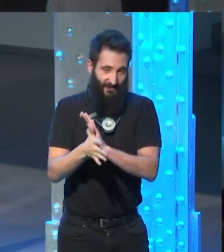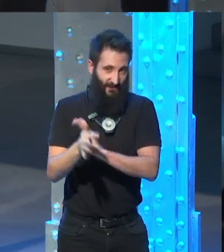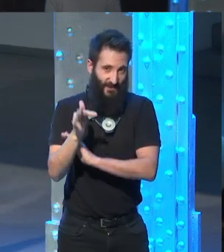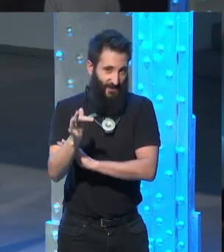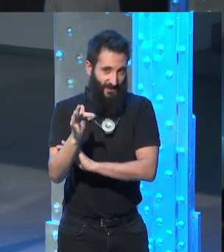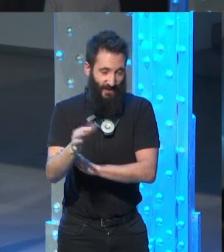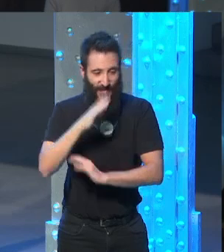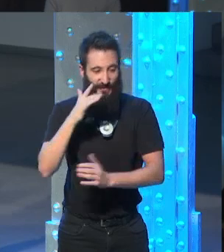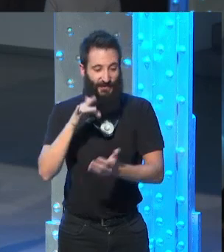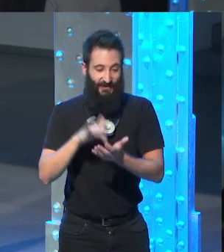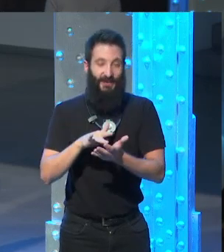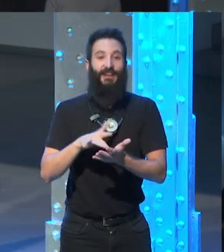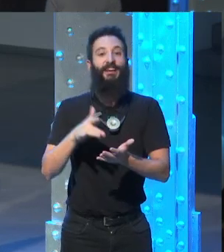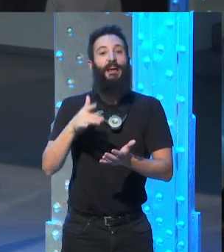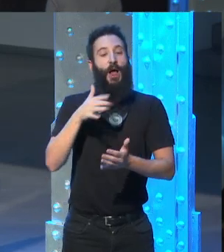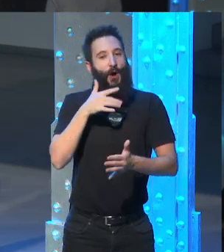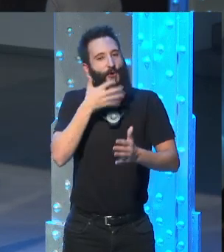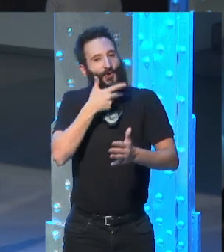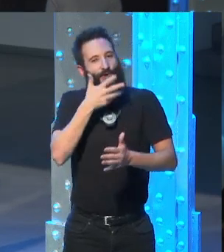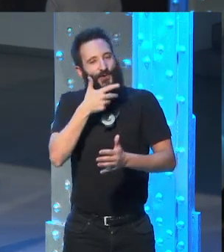Vamos a conoceros un poco más.